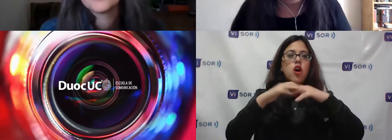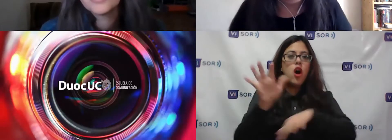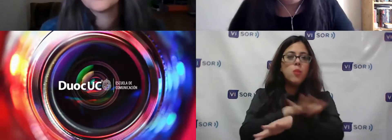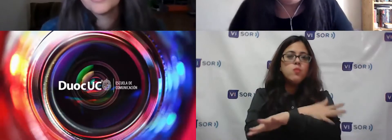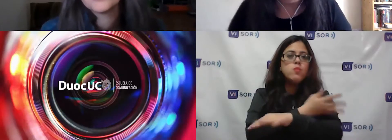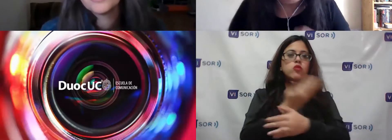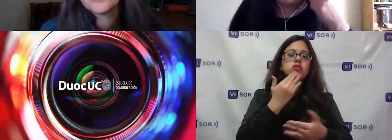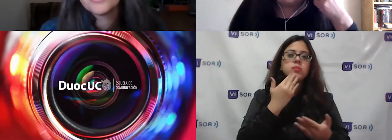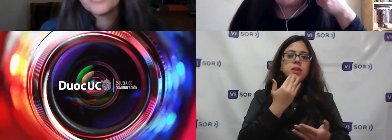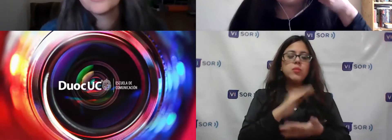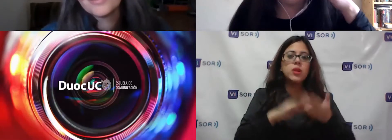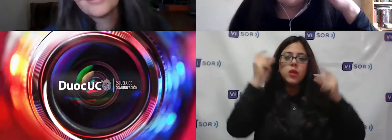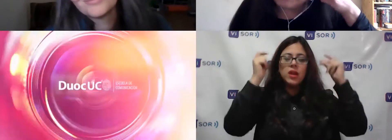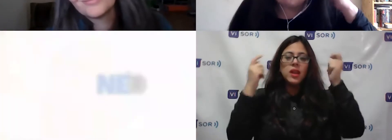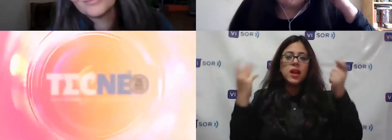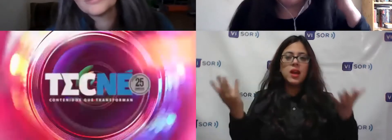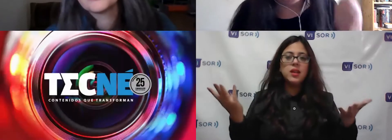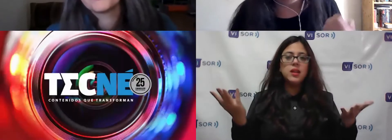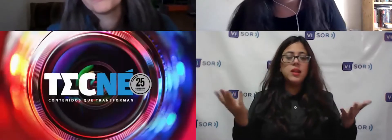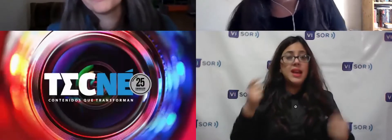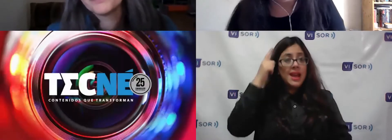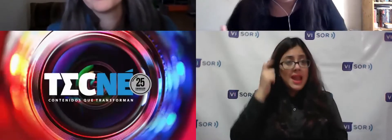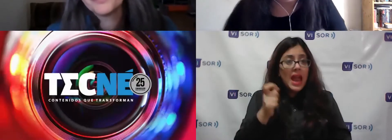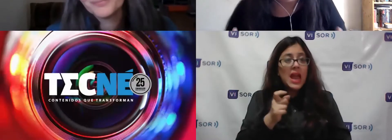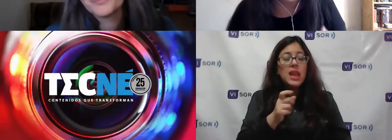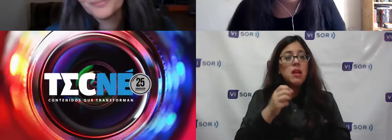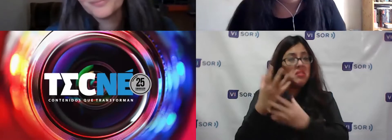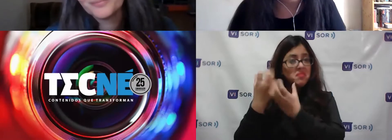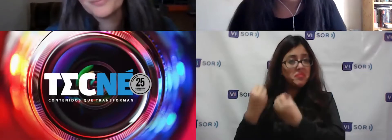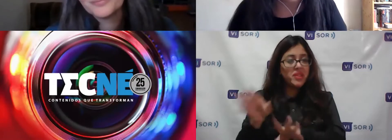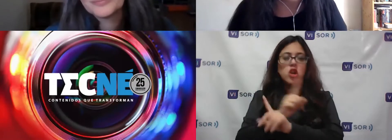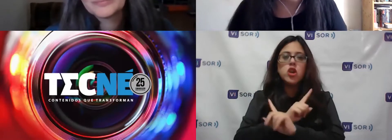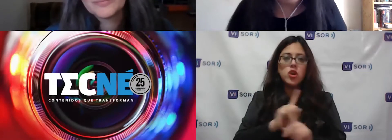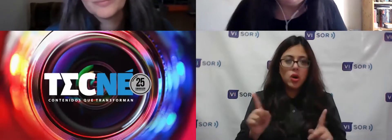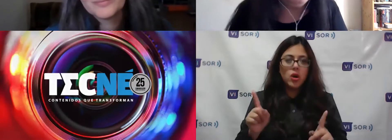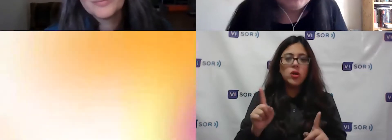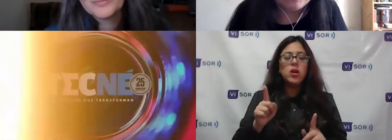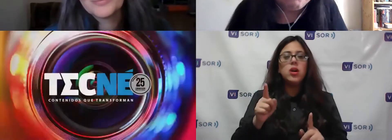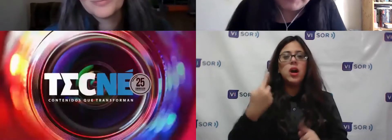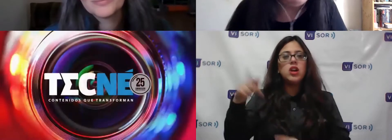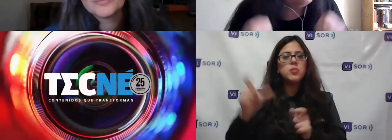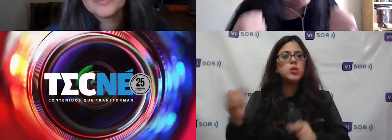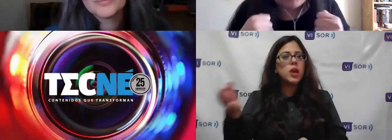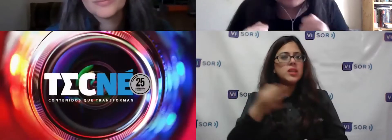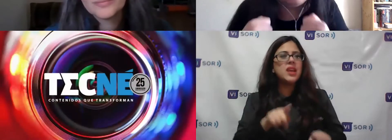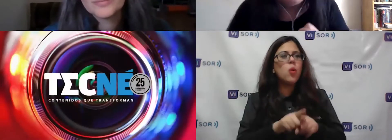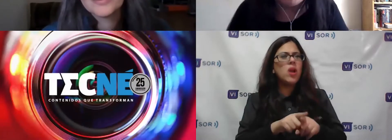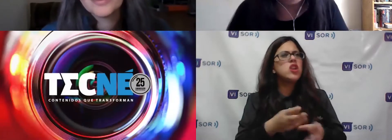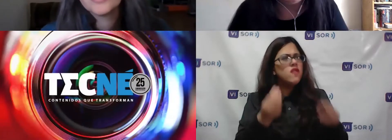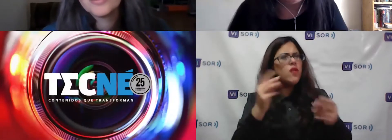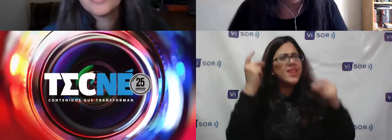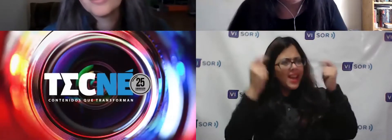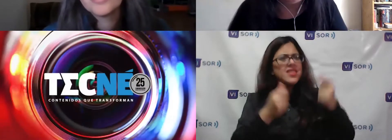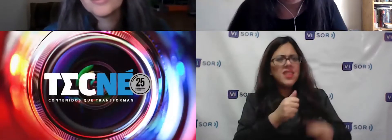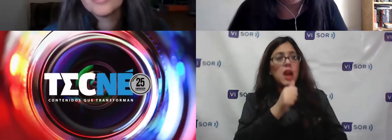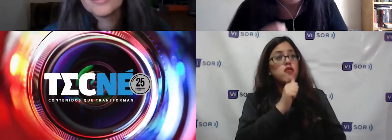como creernos que dejar de creer y para nunca dejar de querer también está hay gente que te diga qué buena tu idea le falta pero dale areal es buena